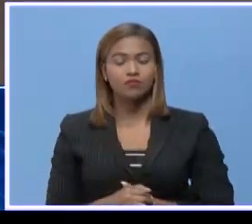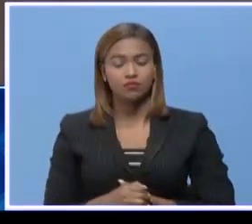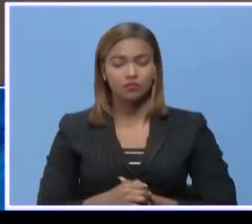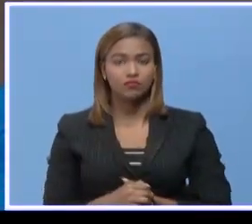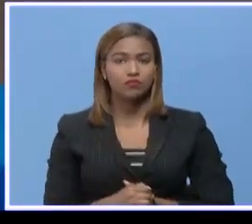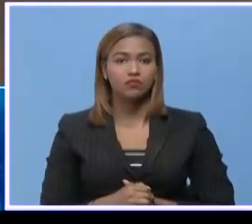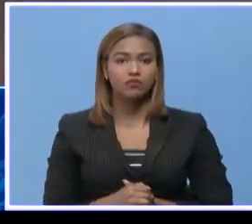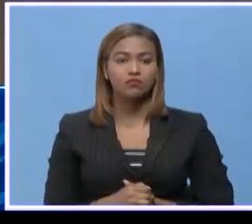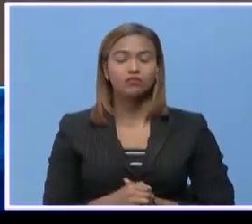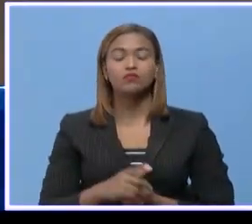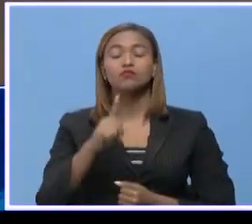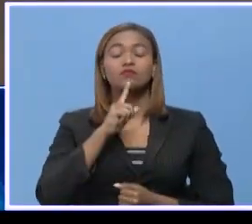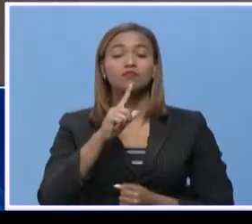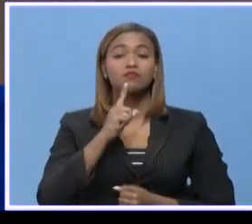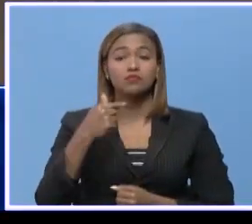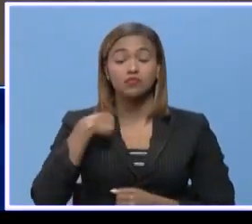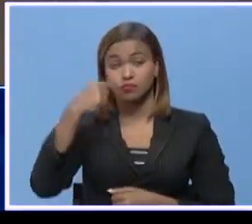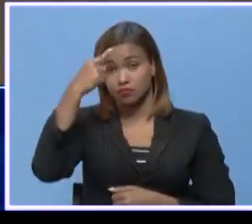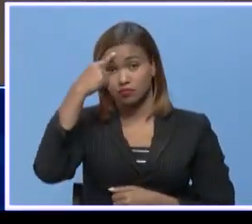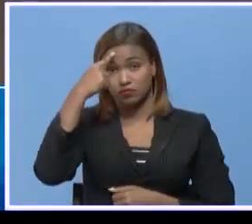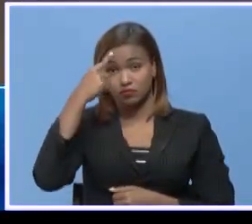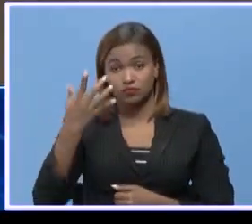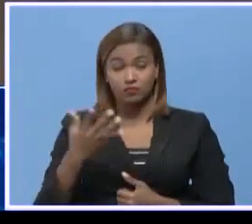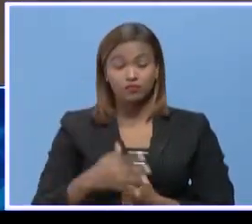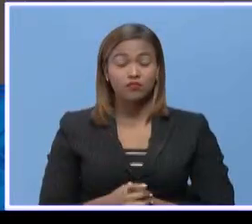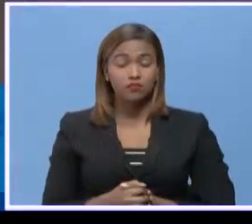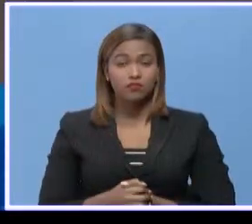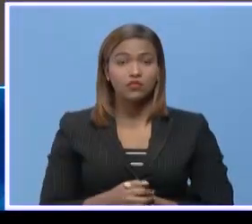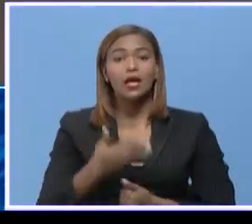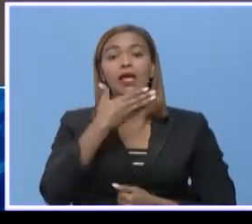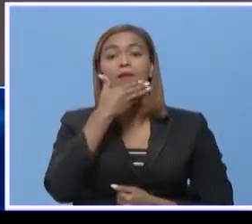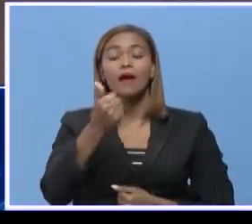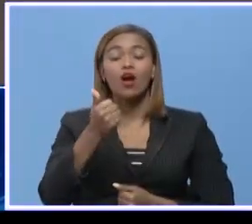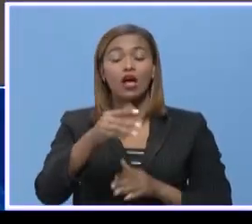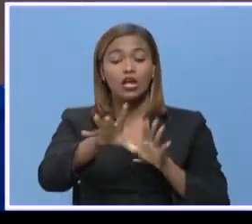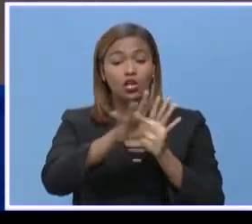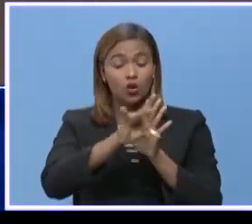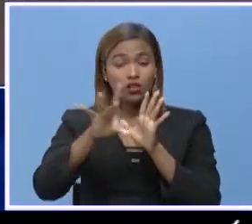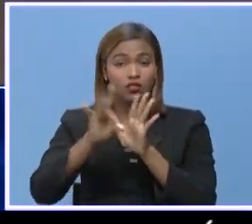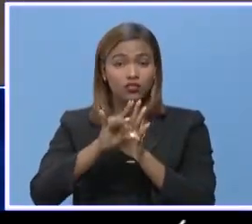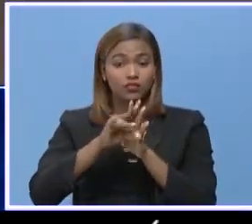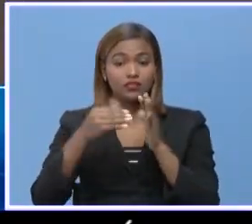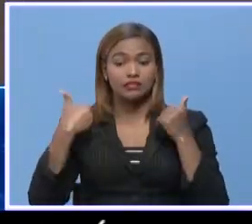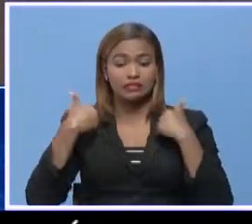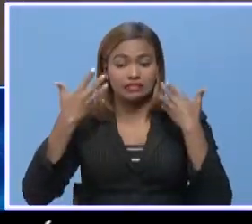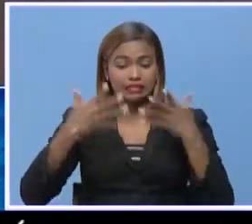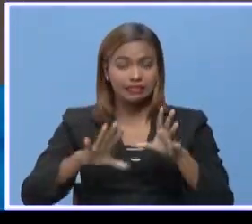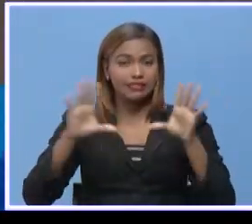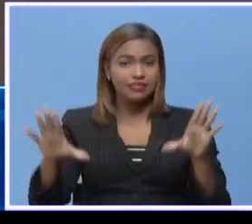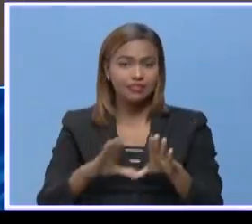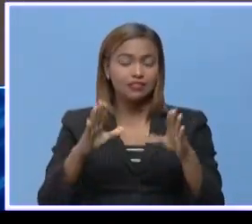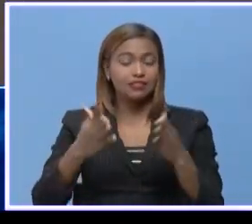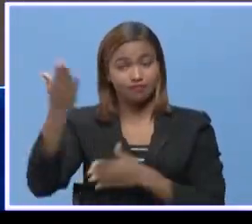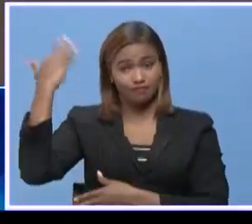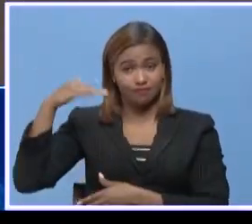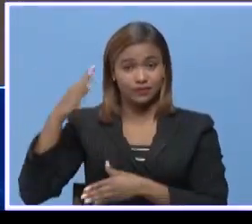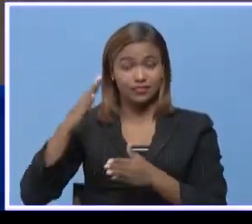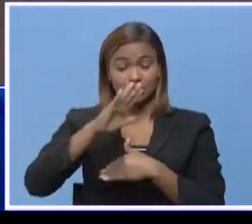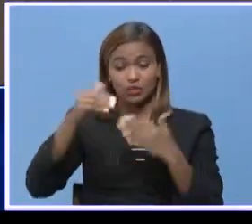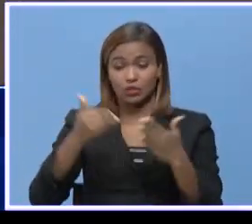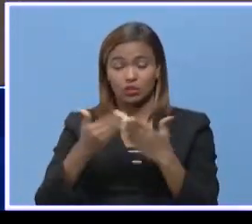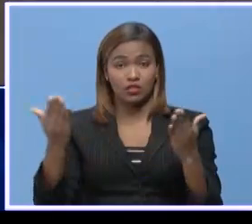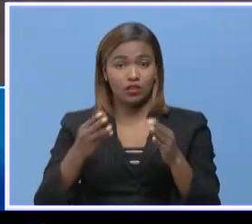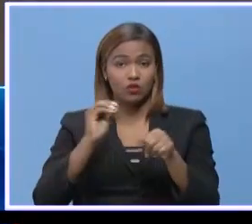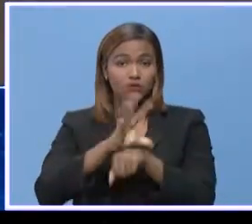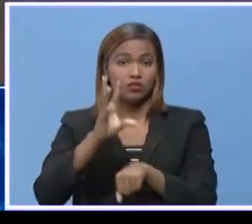lugar a duda, yo creo que la mejor escogencia que se haya podido hacer a nivel